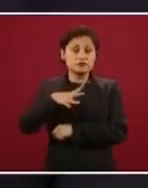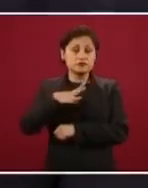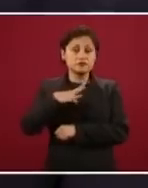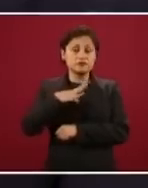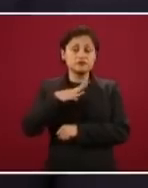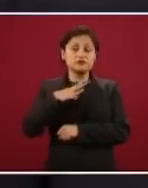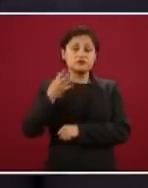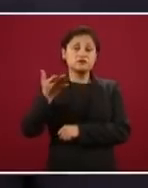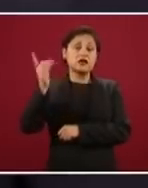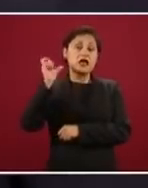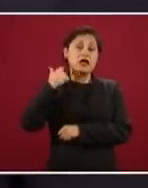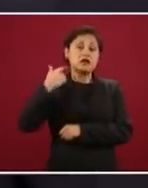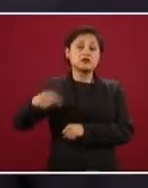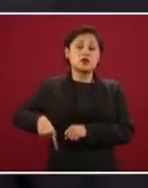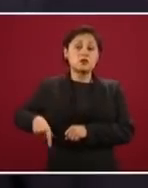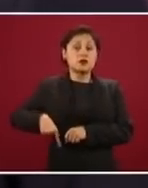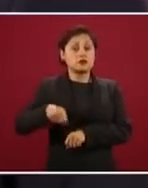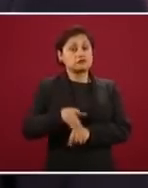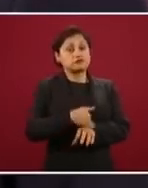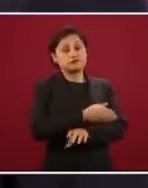los gobiernos anteriores